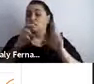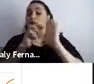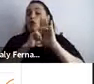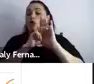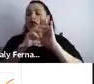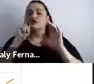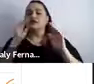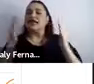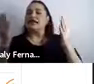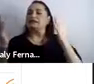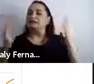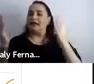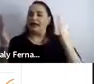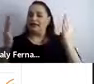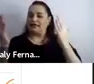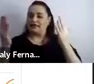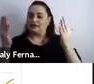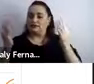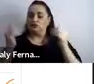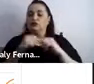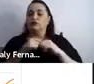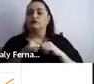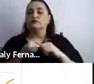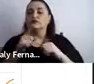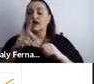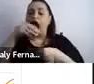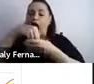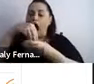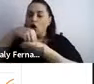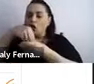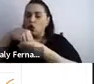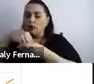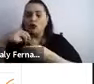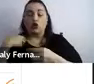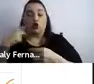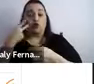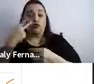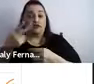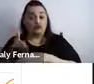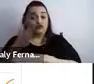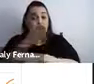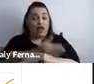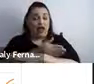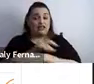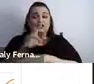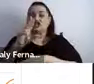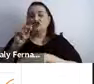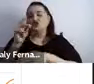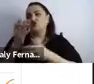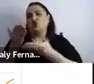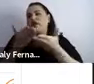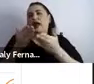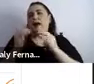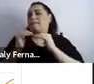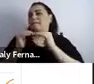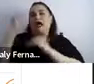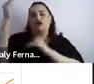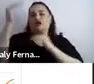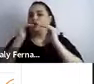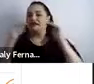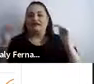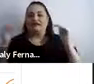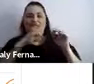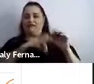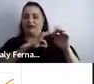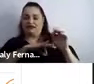espejismo destructor, ¿no? Aquellos modelos de acúmulo que además hemos visto antes que no generan necesariamente un mayor nivel de bienestar.